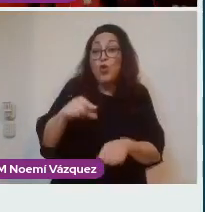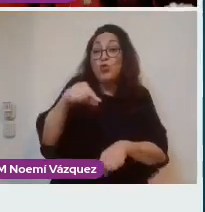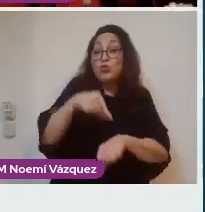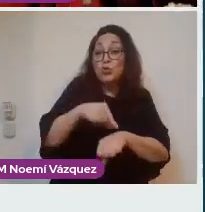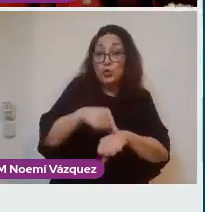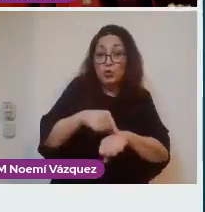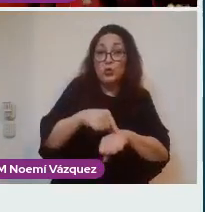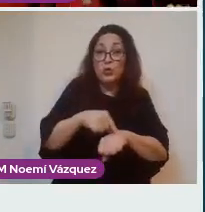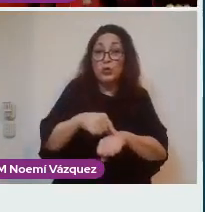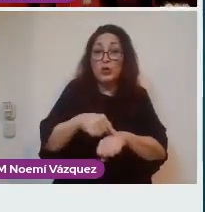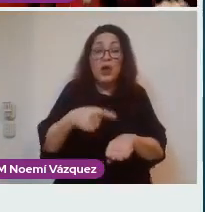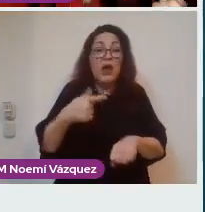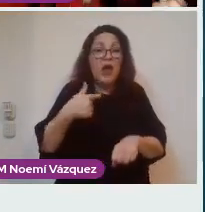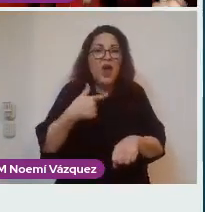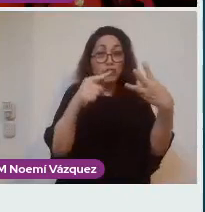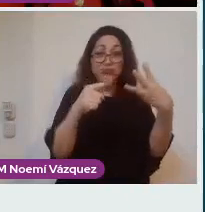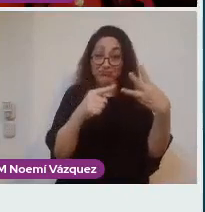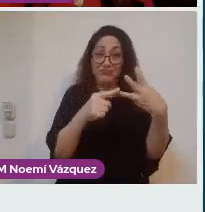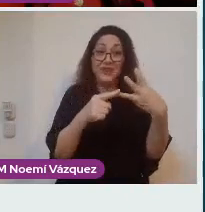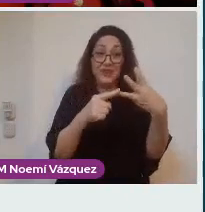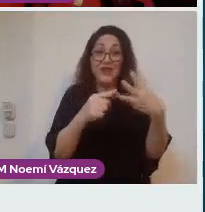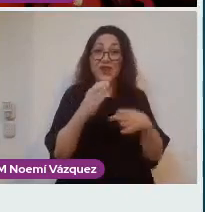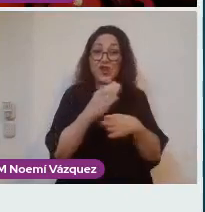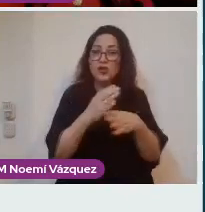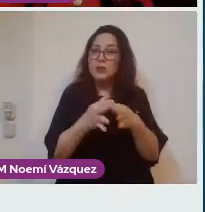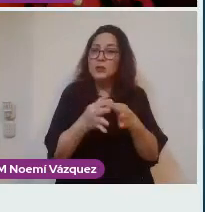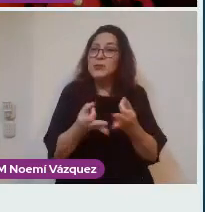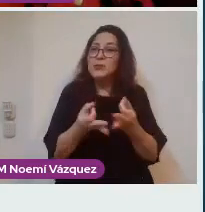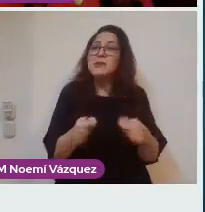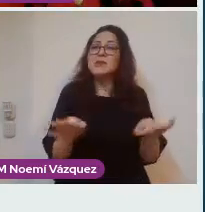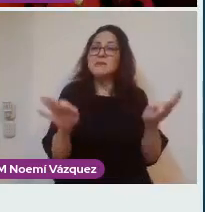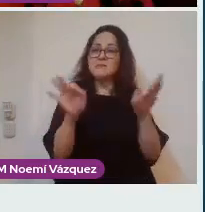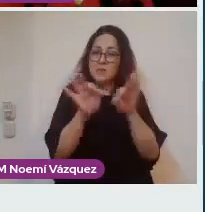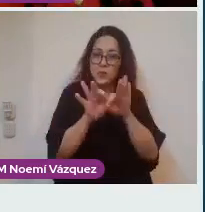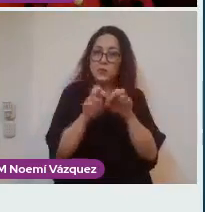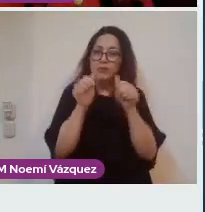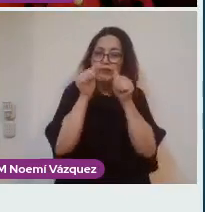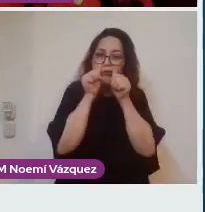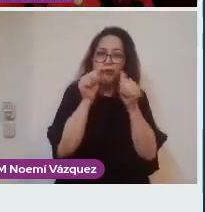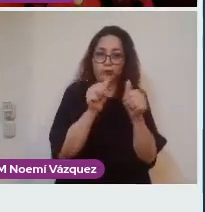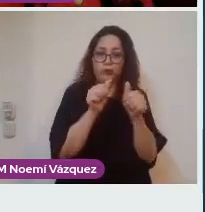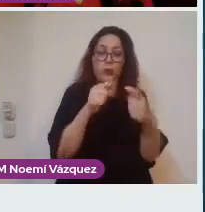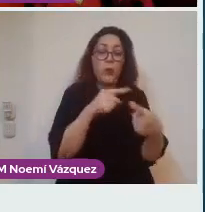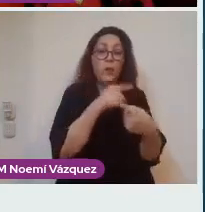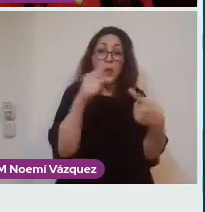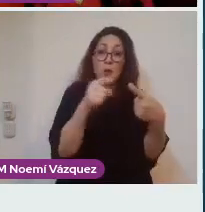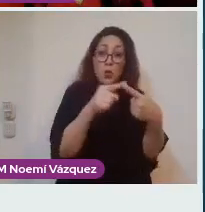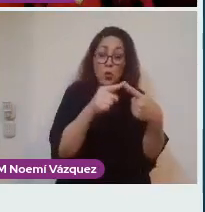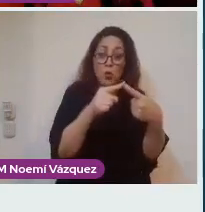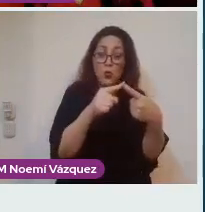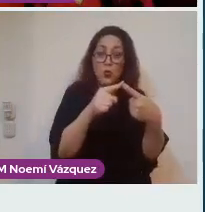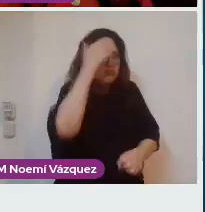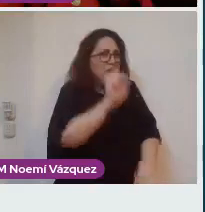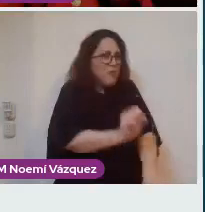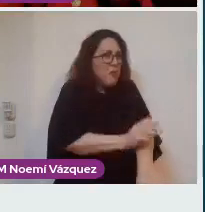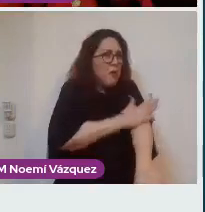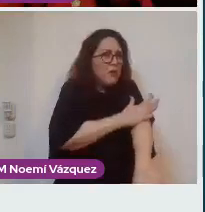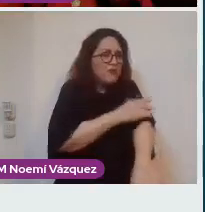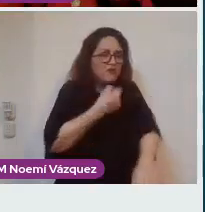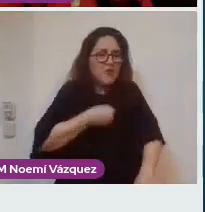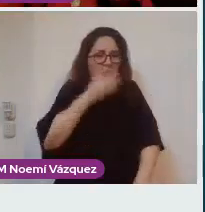comportamientos. Ahorita recordé a la princesa Diana, que justamente parece que ella creció en una familia donde era